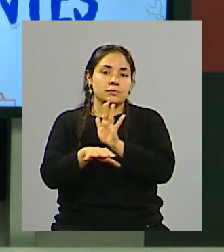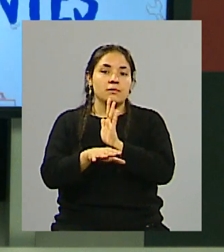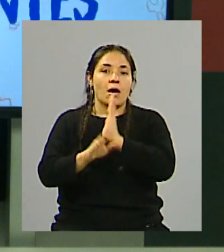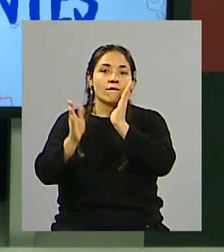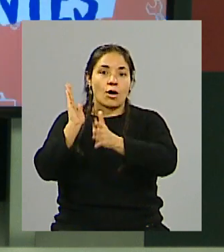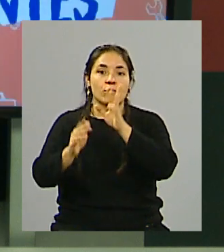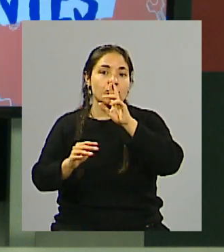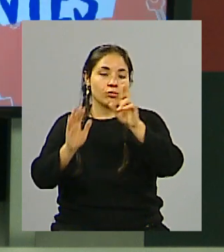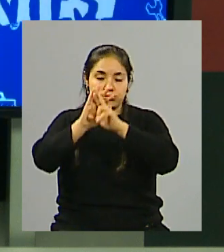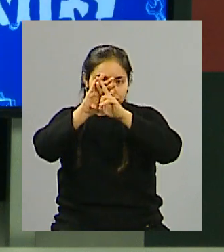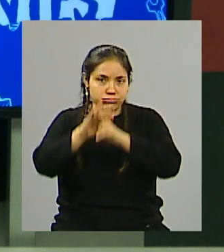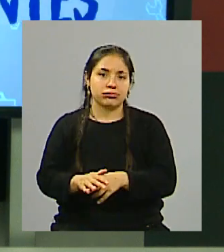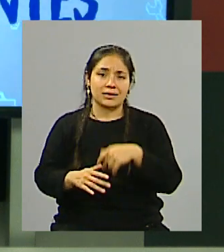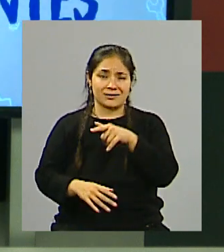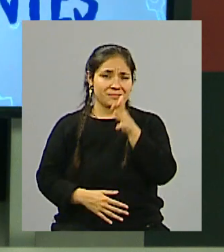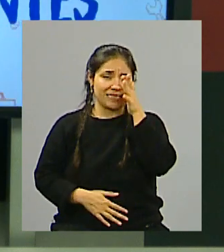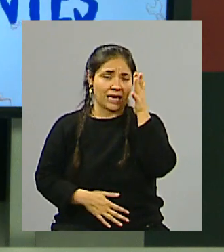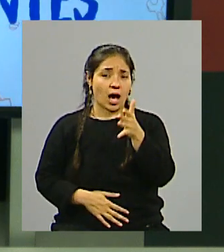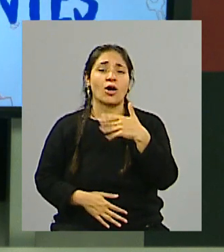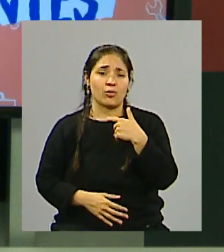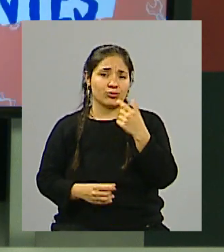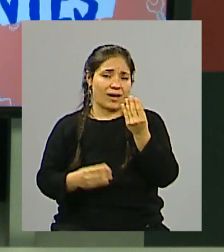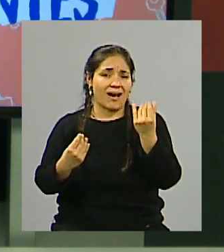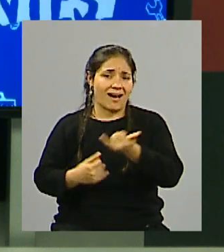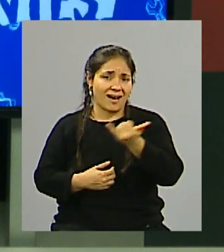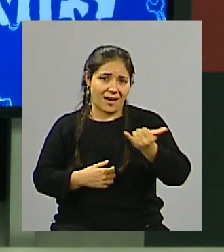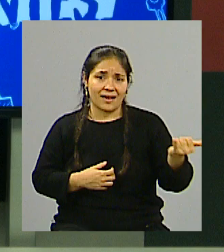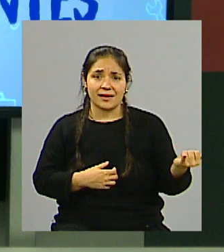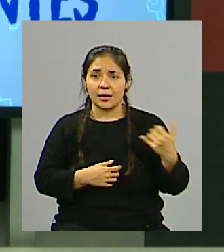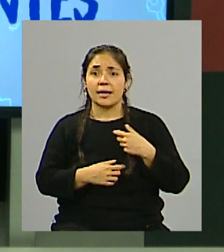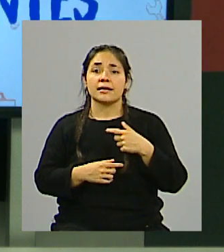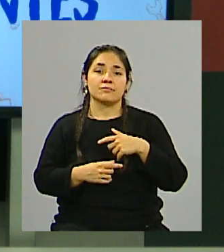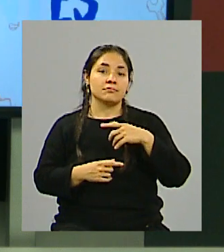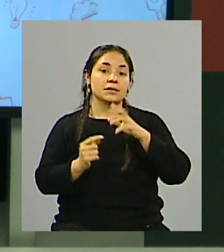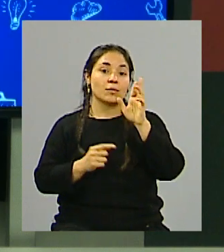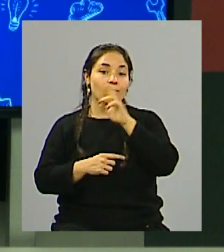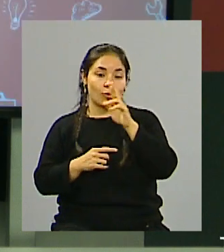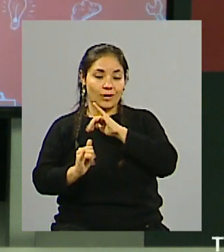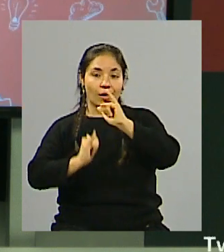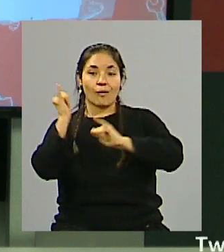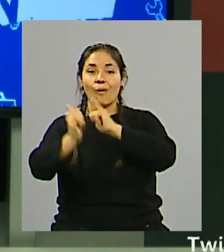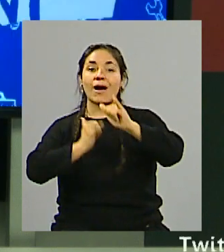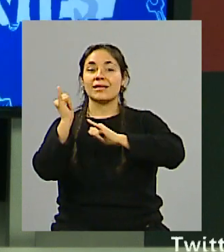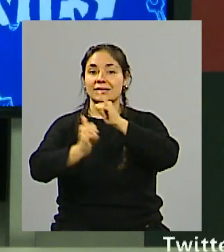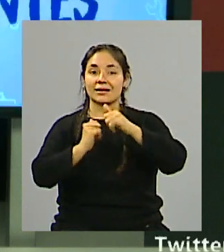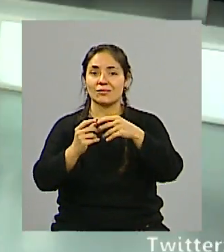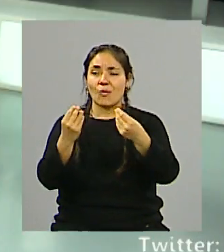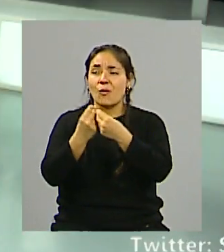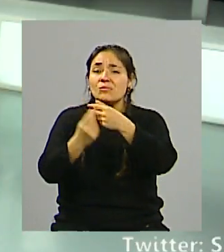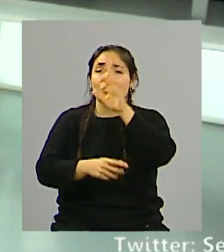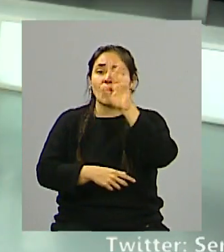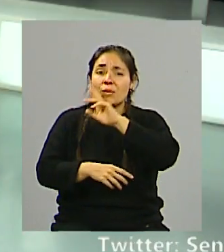obstétrica. Sucede muchísimo, lo que da cuenta de eso son los relatos de las mujeres, la mayoría de las mujeres